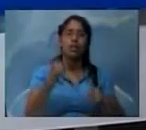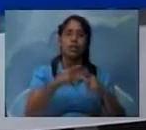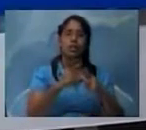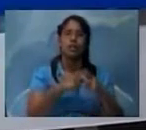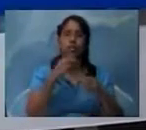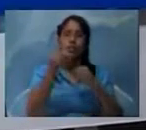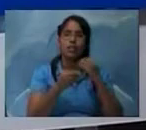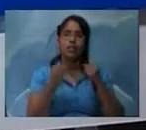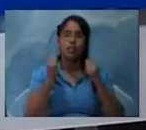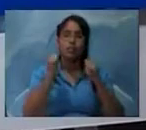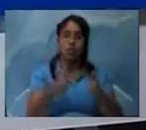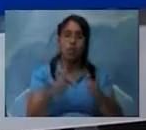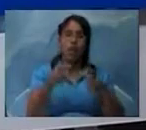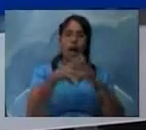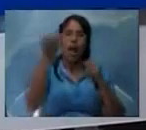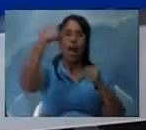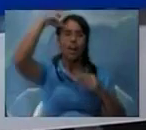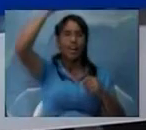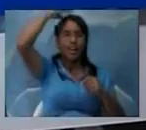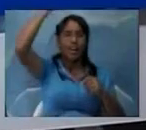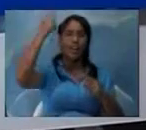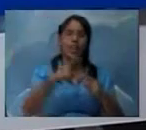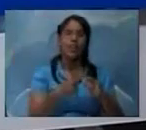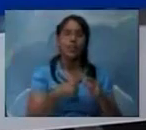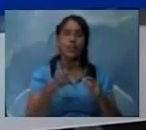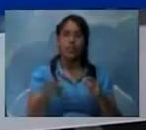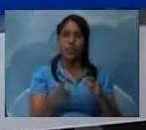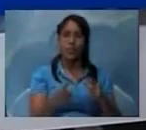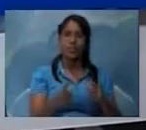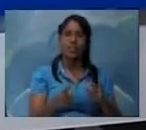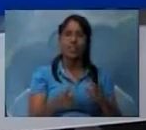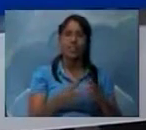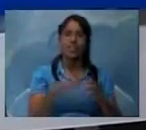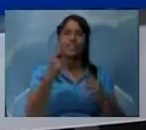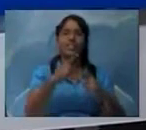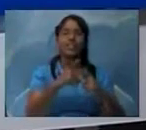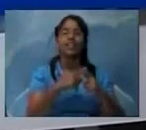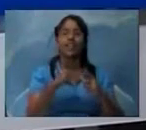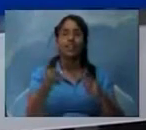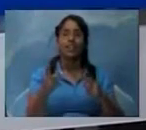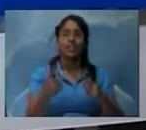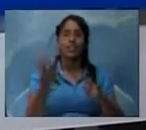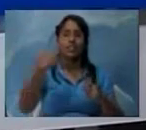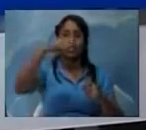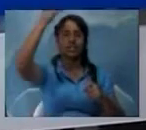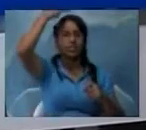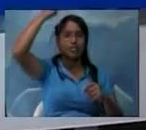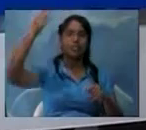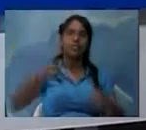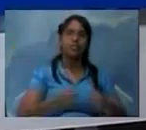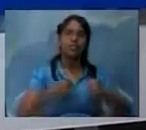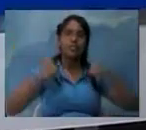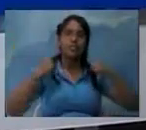muy bien al rey, hermano Henry. Me parece. Gloria a Dios. Un rey